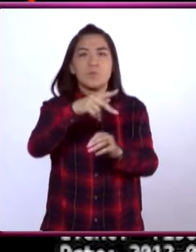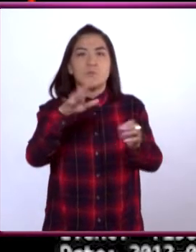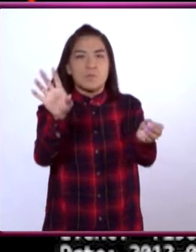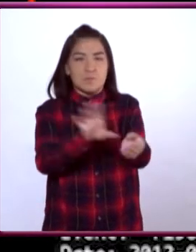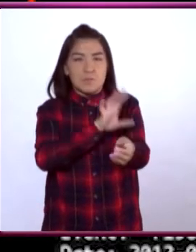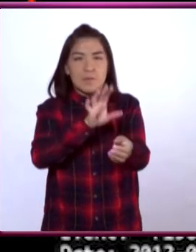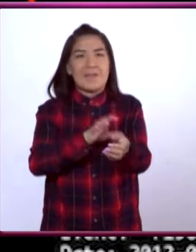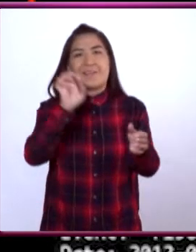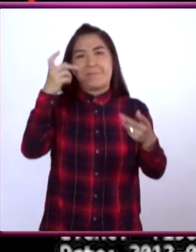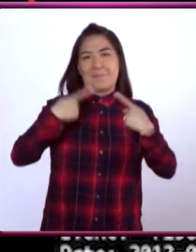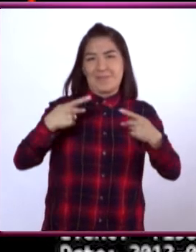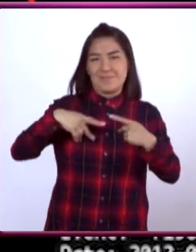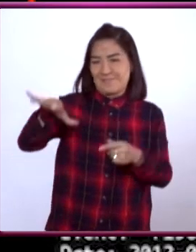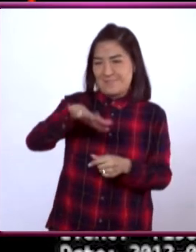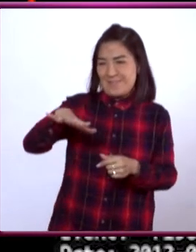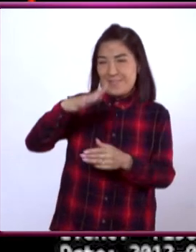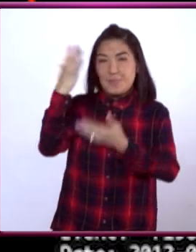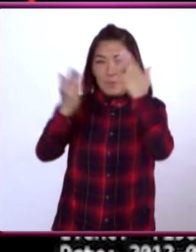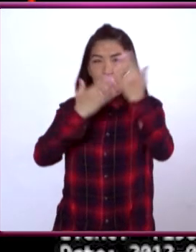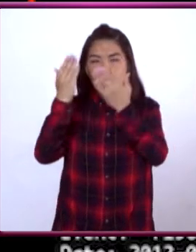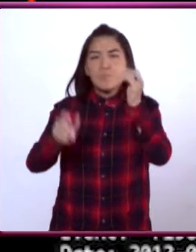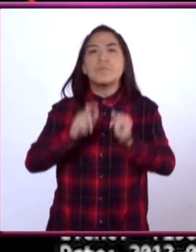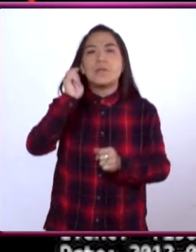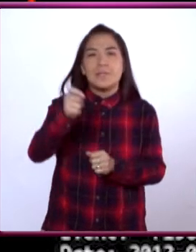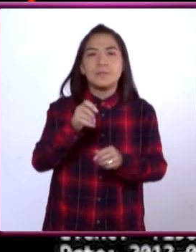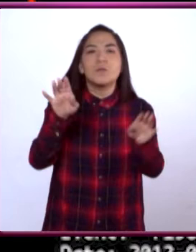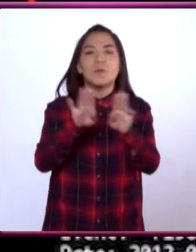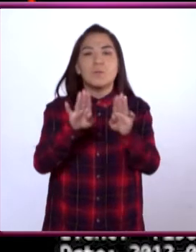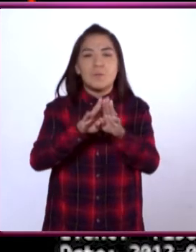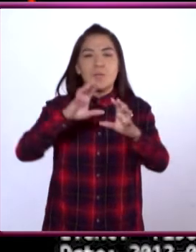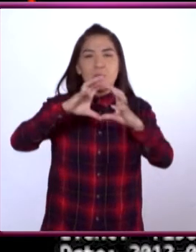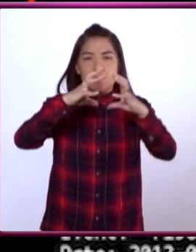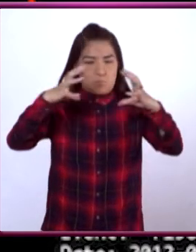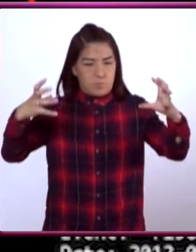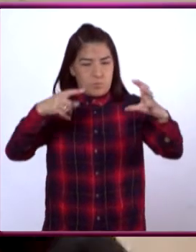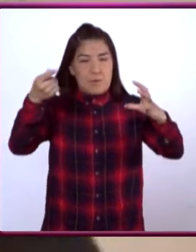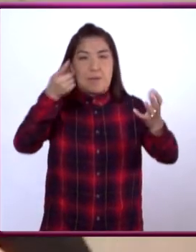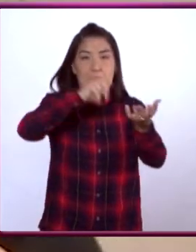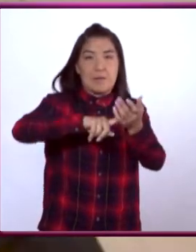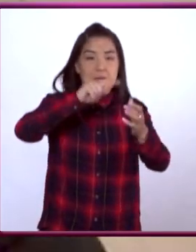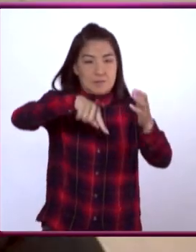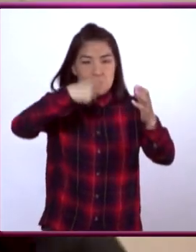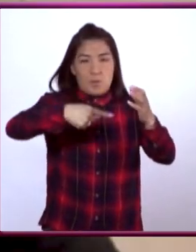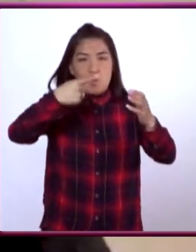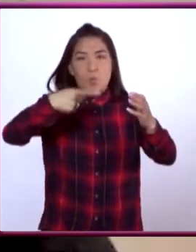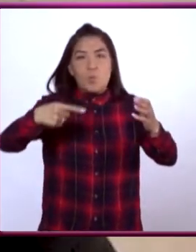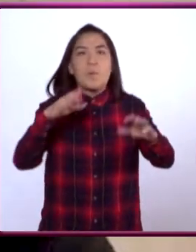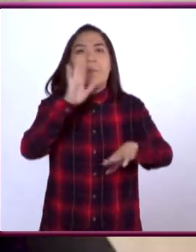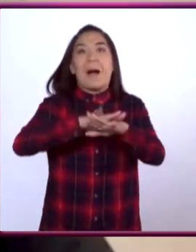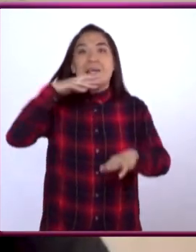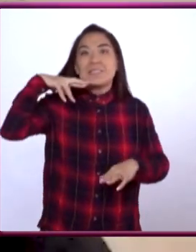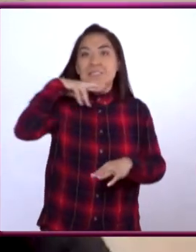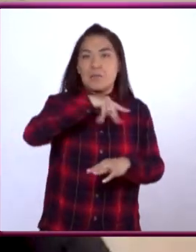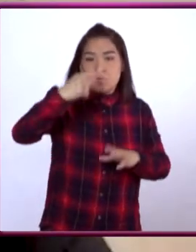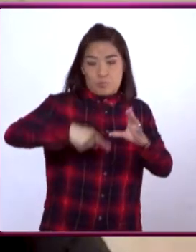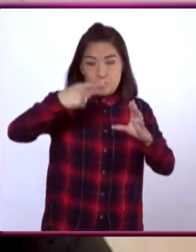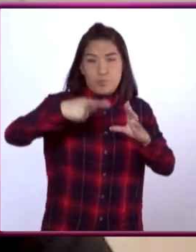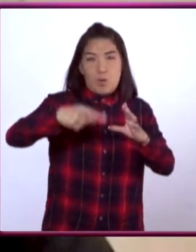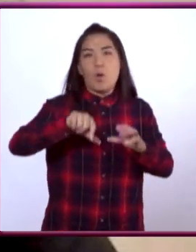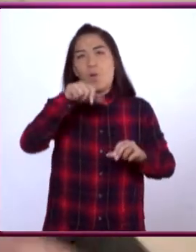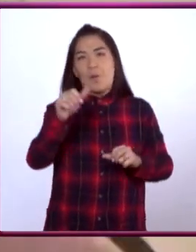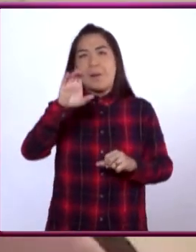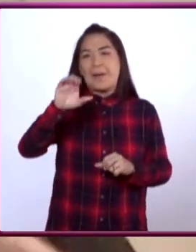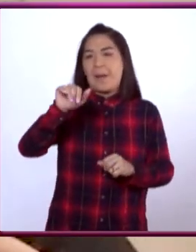campos electromagnéticos. Entonces, para la gente que está estudiando esto, recordará que el campo eléctrico puede acelerar la partícula, entonces va a acelerarla y va a incrementar la